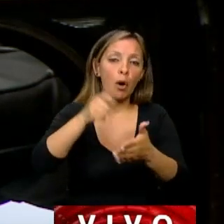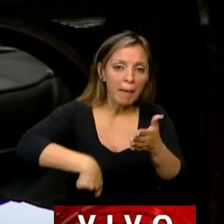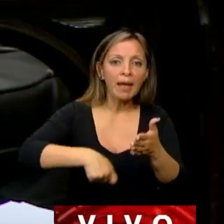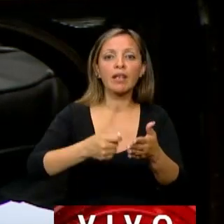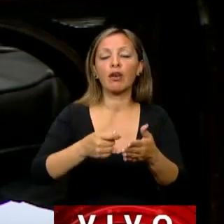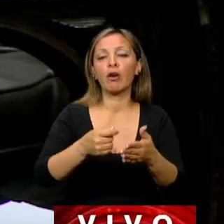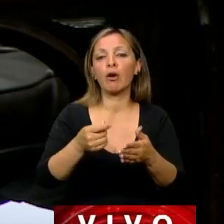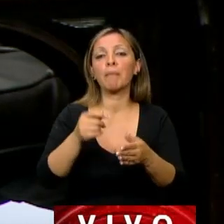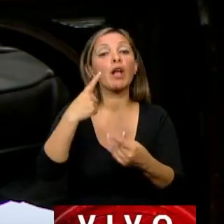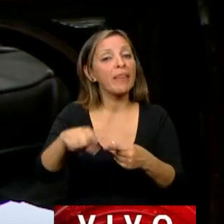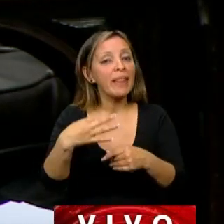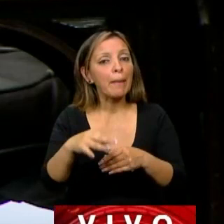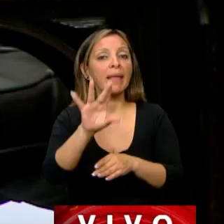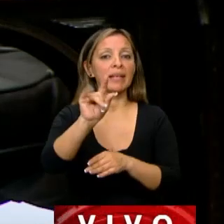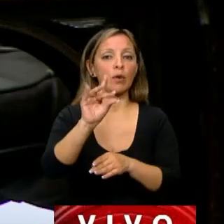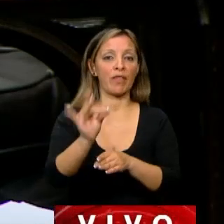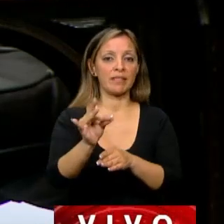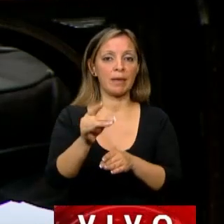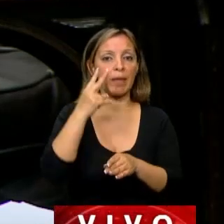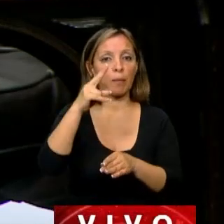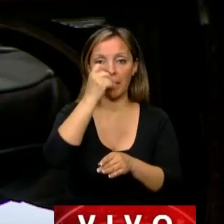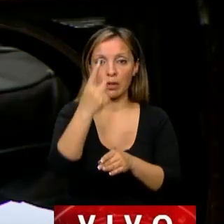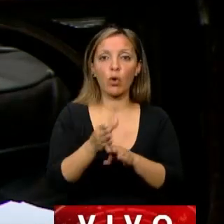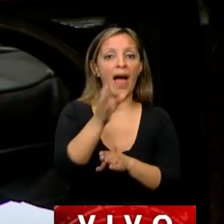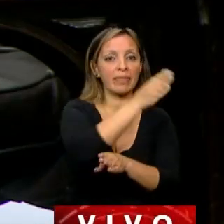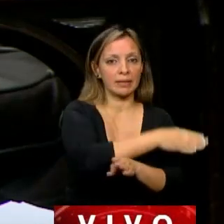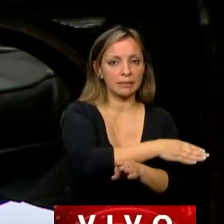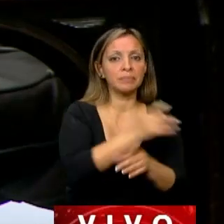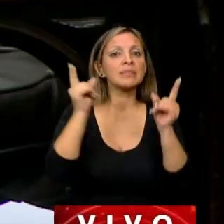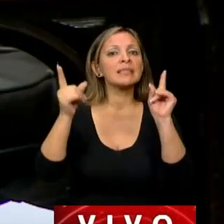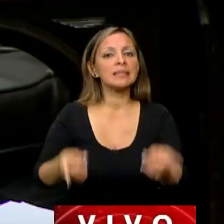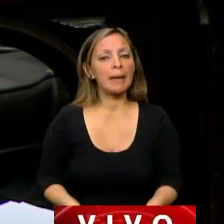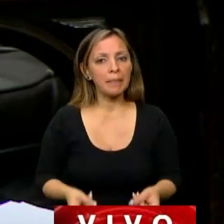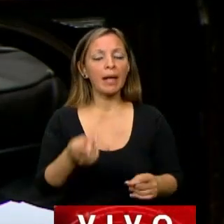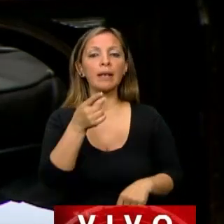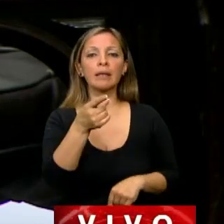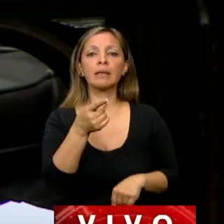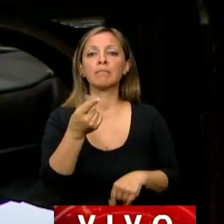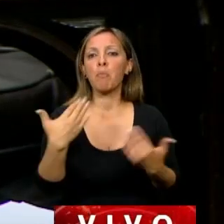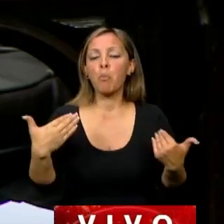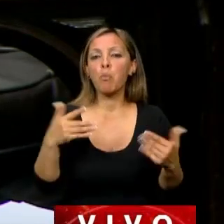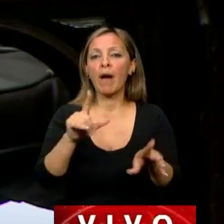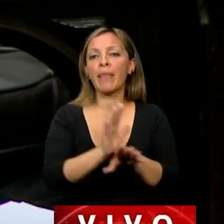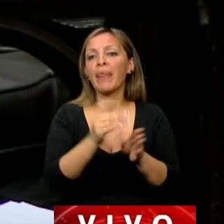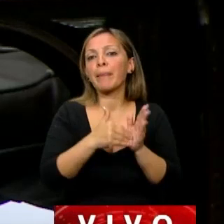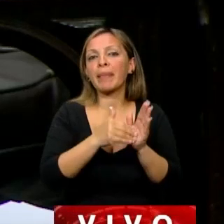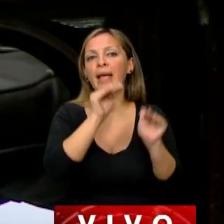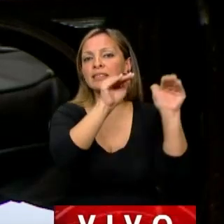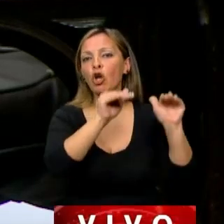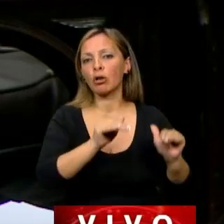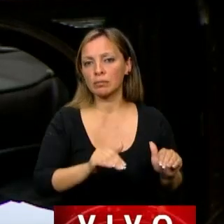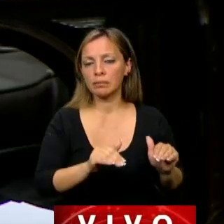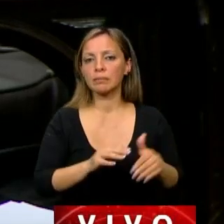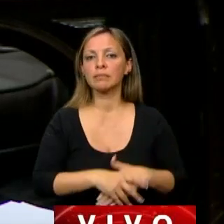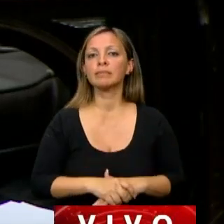al 31 de diciembre del 2021 también se permitirán incrementos de stock generados por operaciones de reestructuración